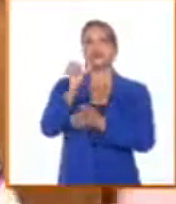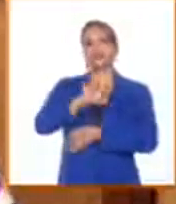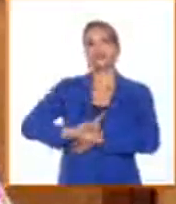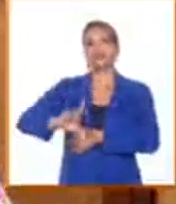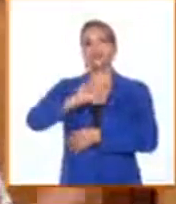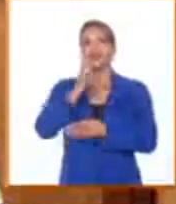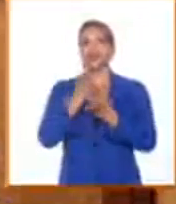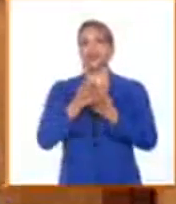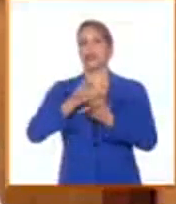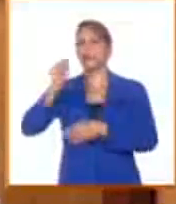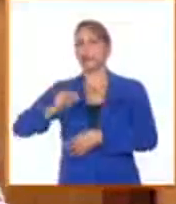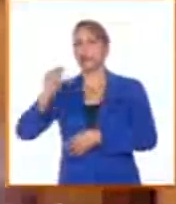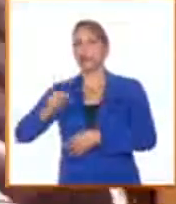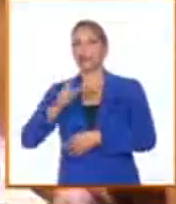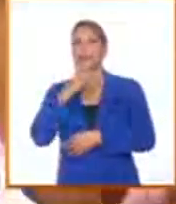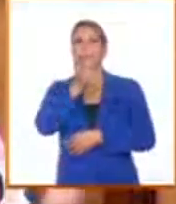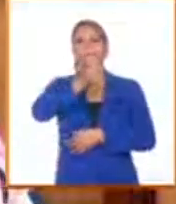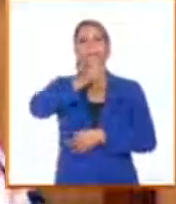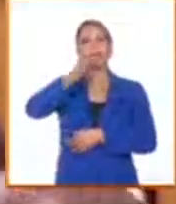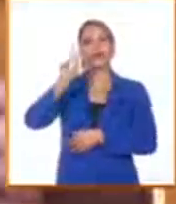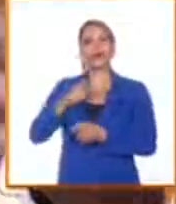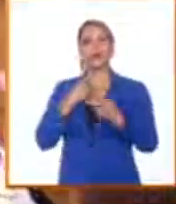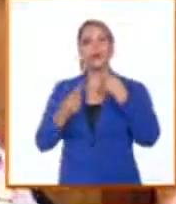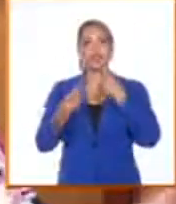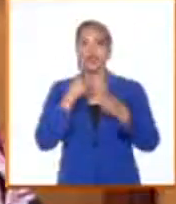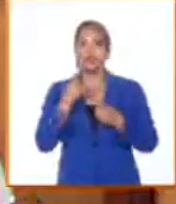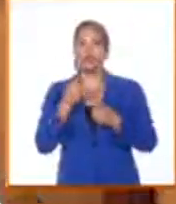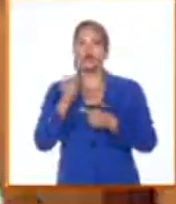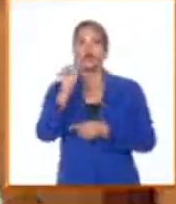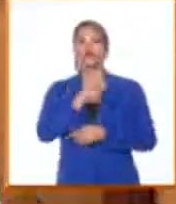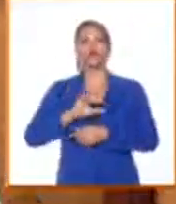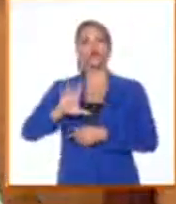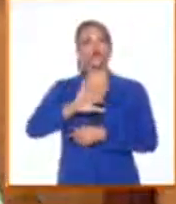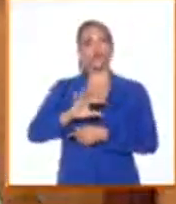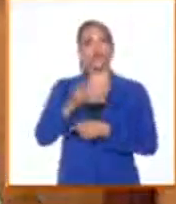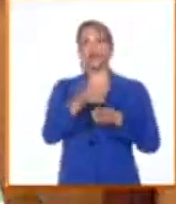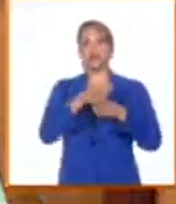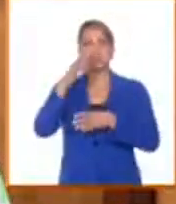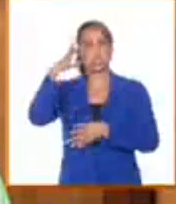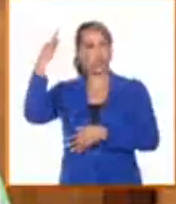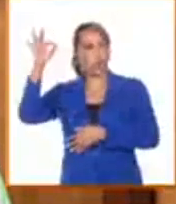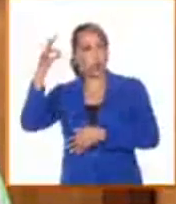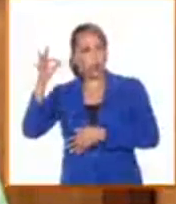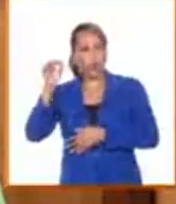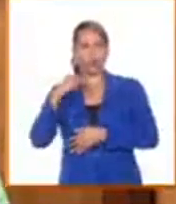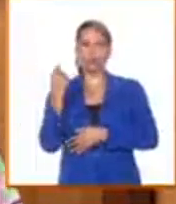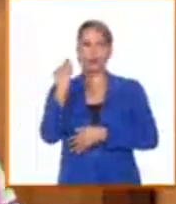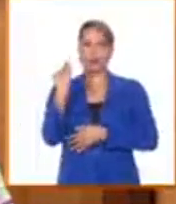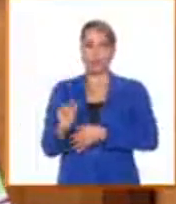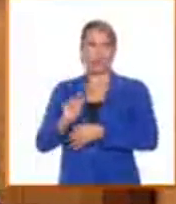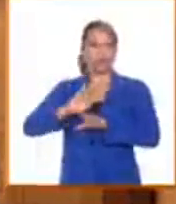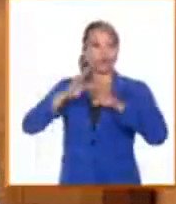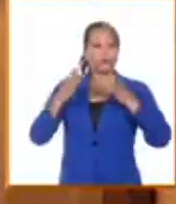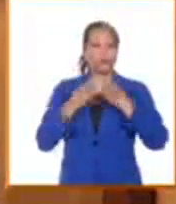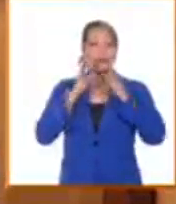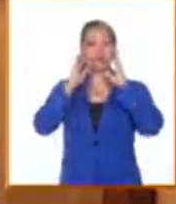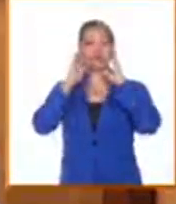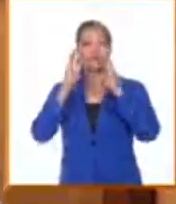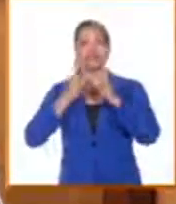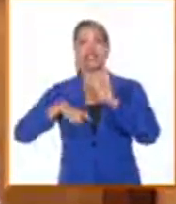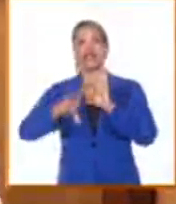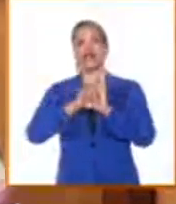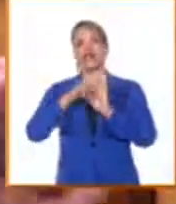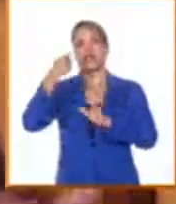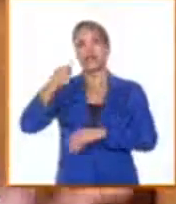carrera, periodismo, sociólogos, psicólogos, hayan podido también tener una mirada a esta ley, sobre todo